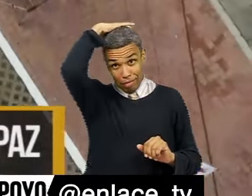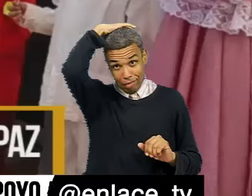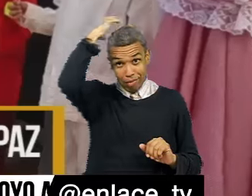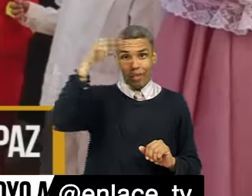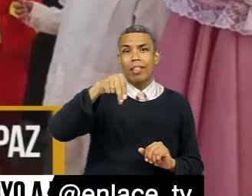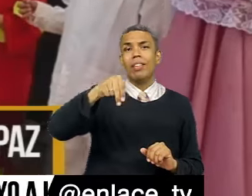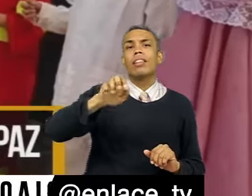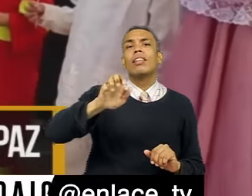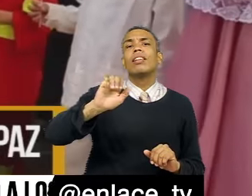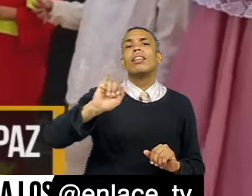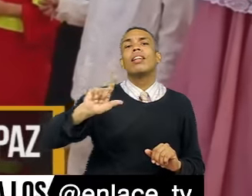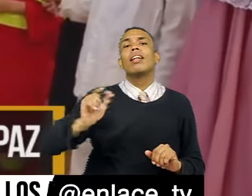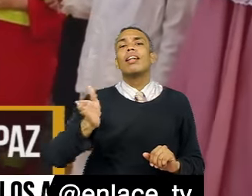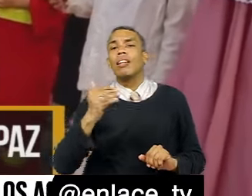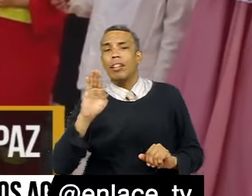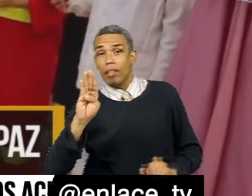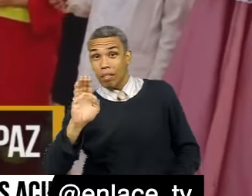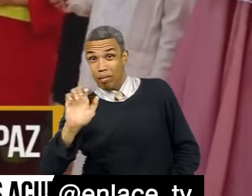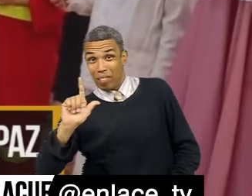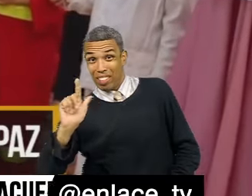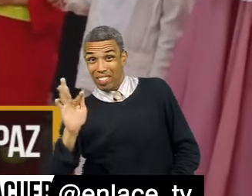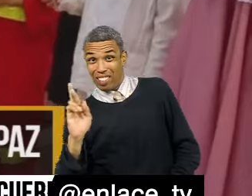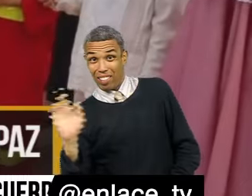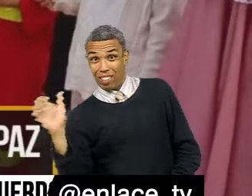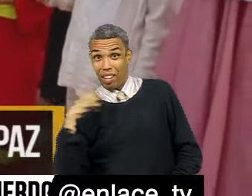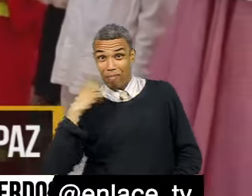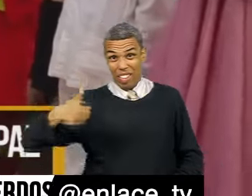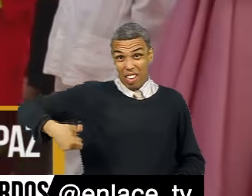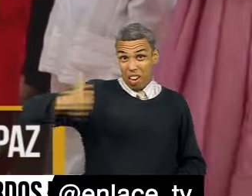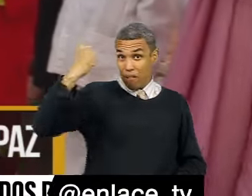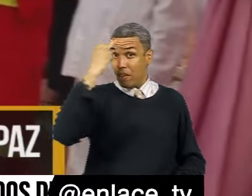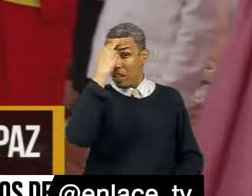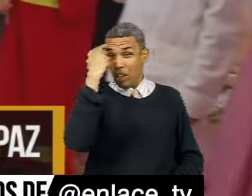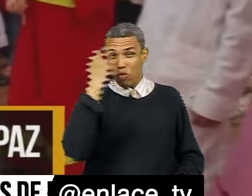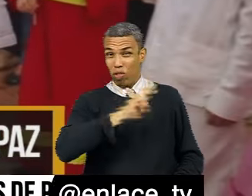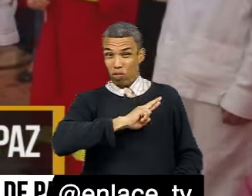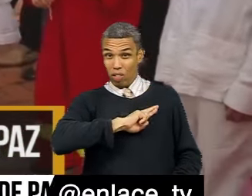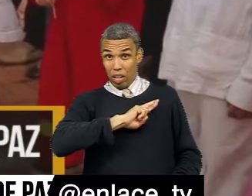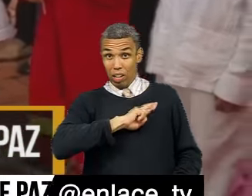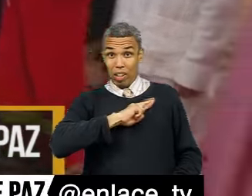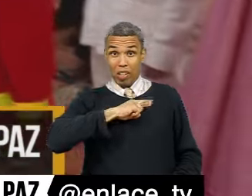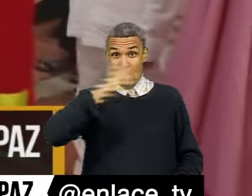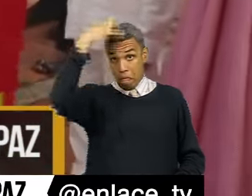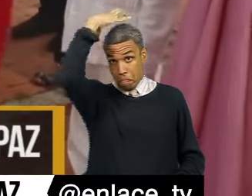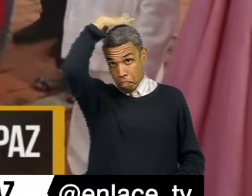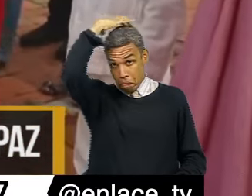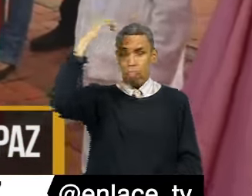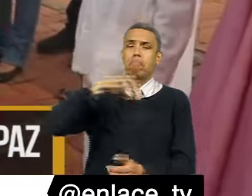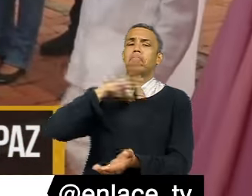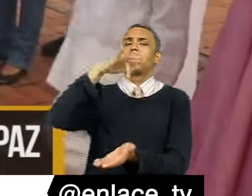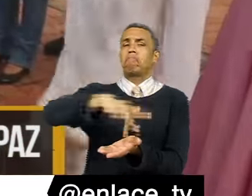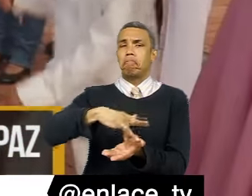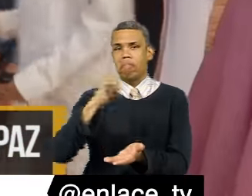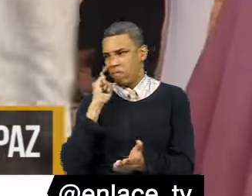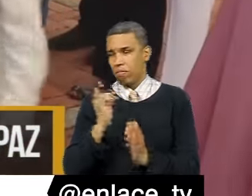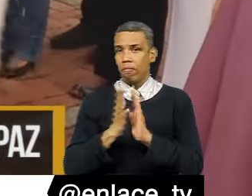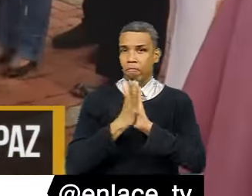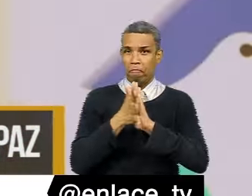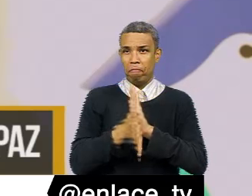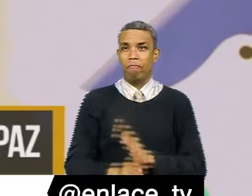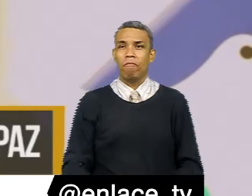más pequeños fueron protagonistas, destacó el religioso la importancia de conservar los principios y valores para comenzar a construir la paz.